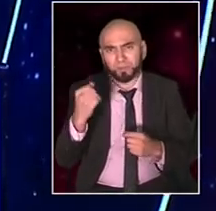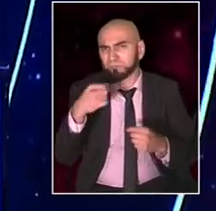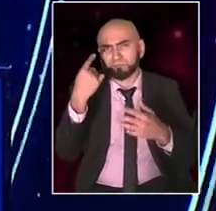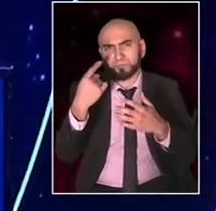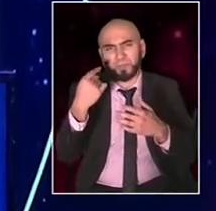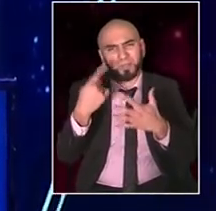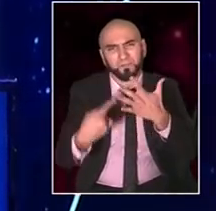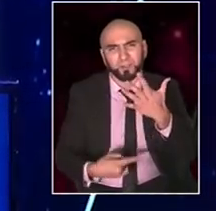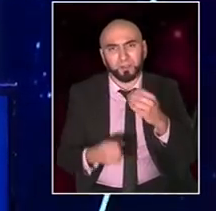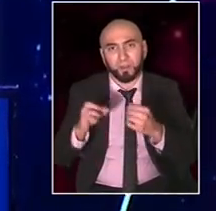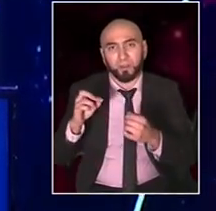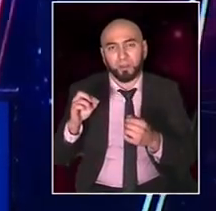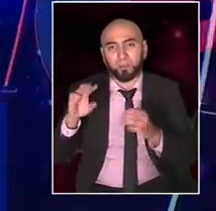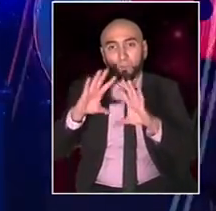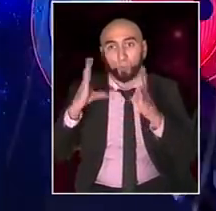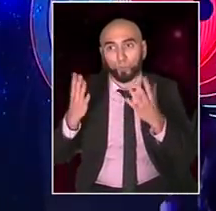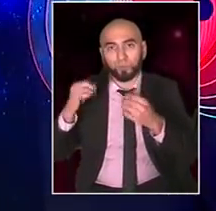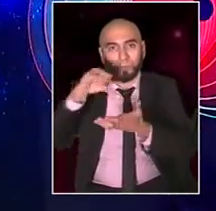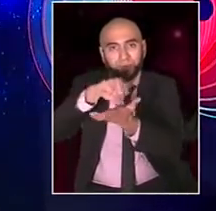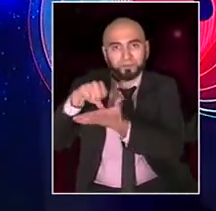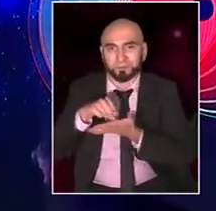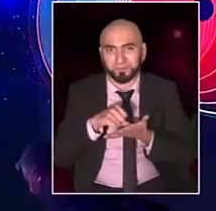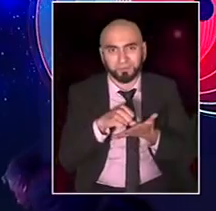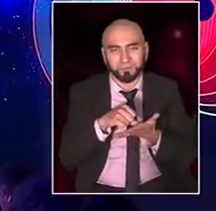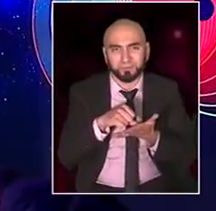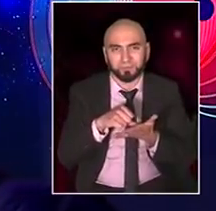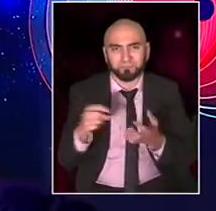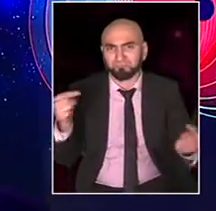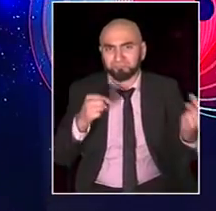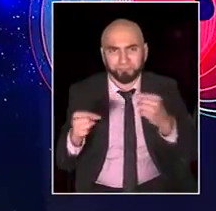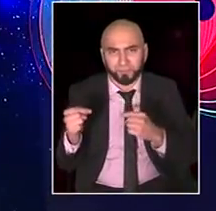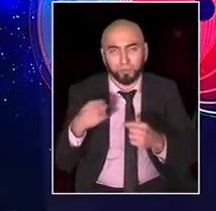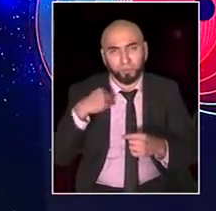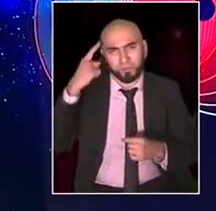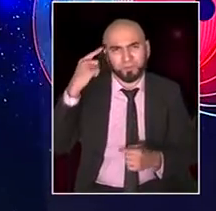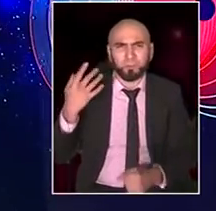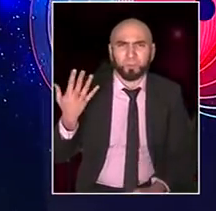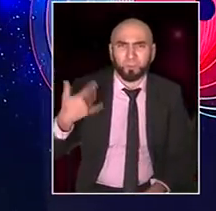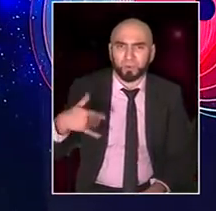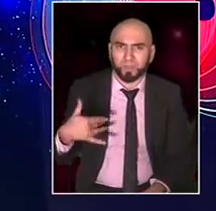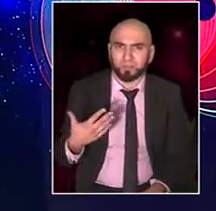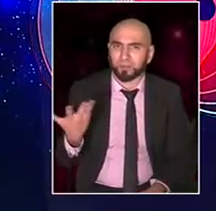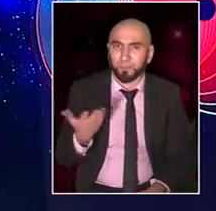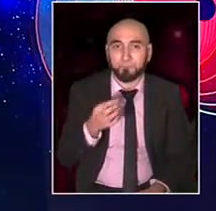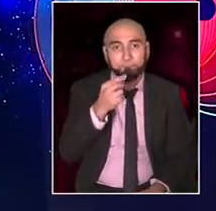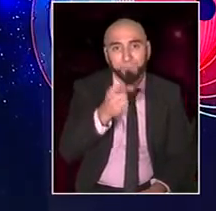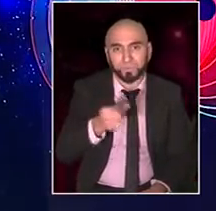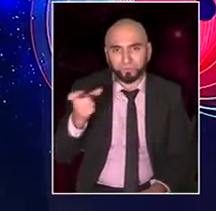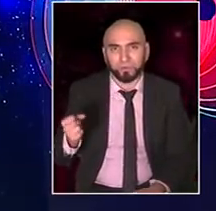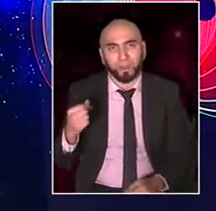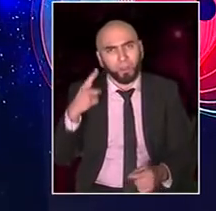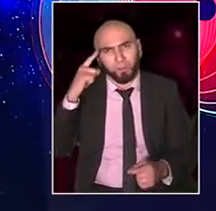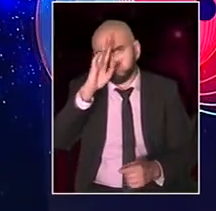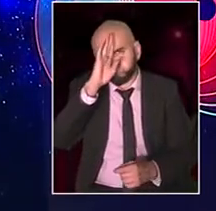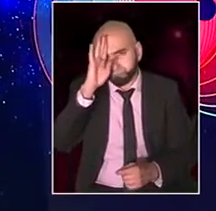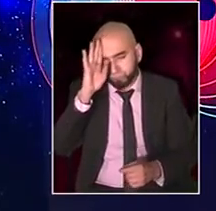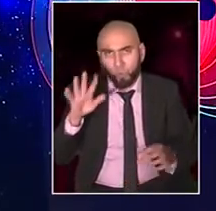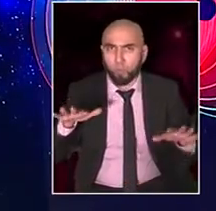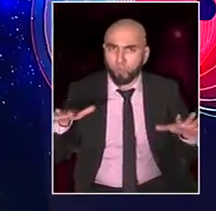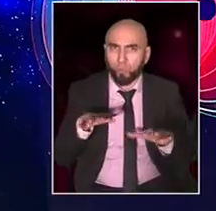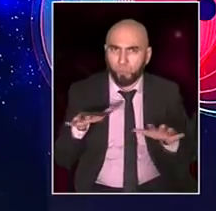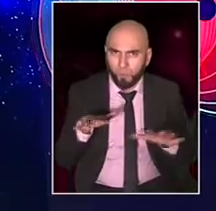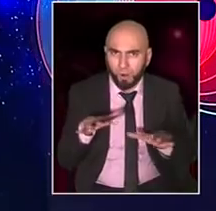del mundo, porque yo creo que es muy relevante que personas que tienen agendas muy ocupadas